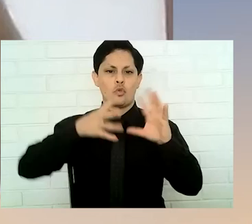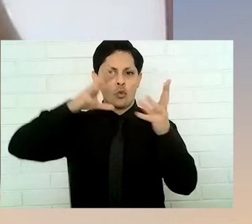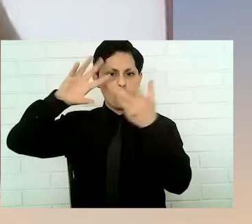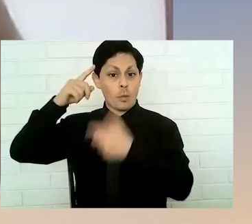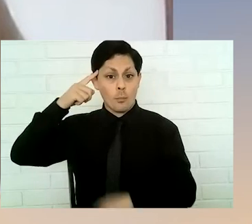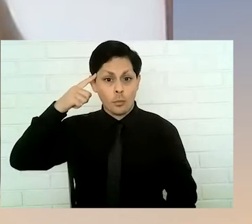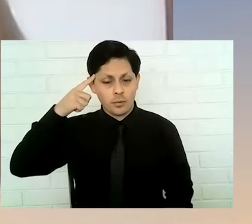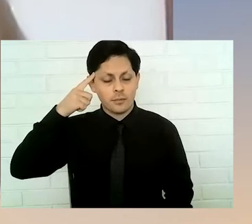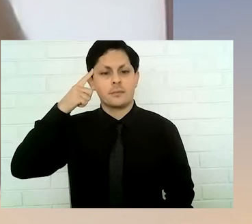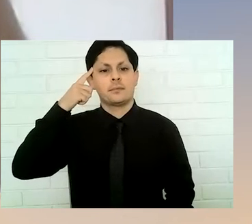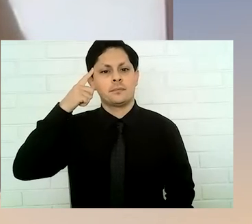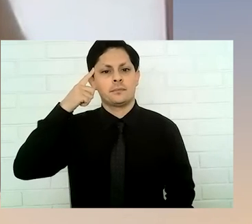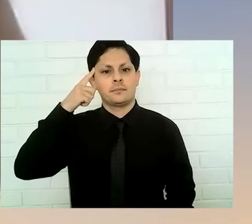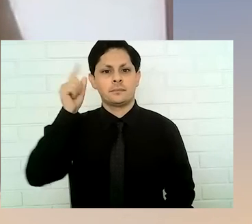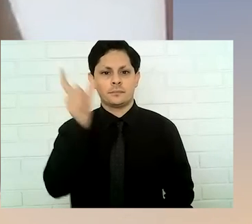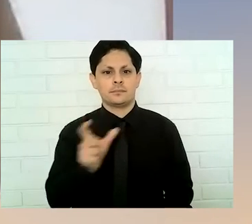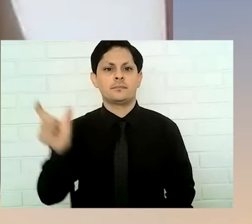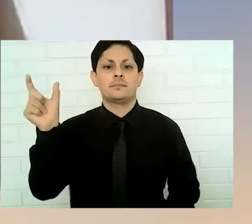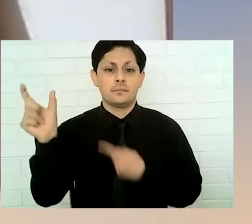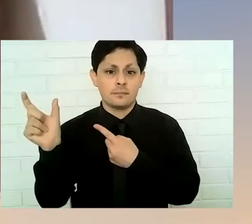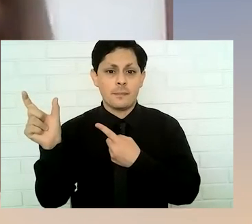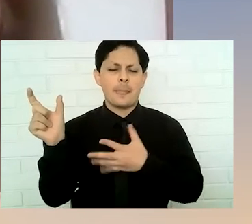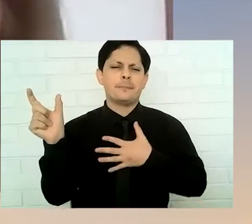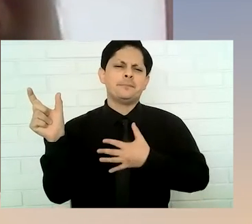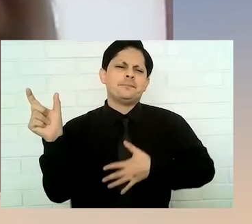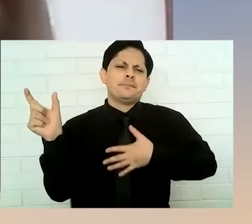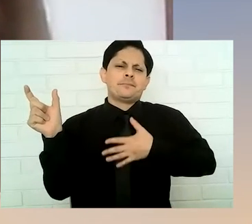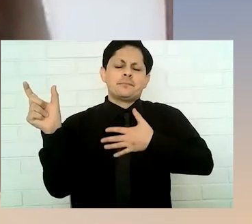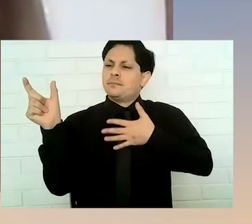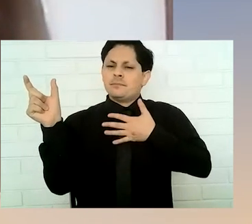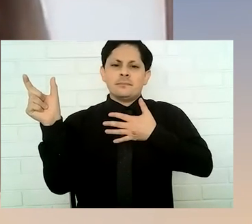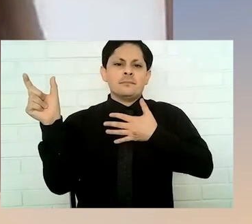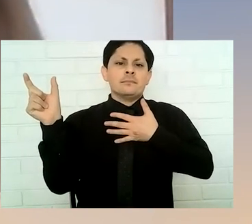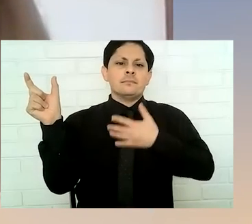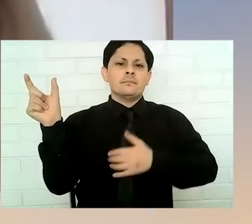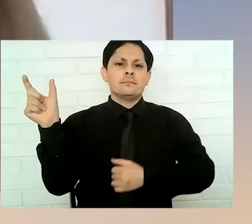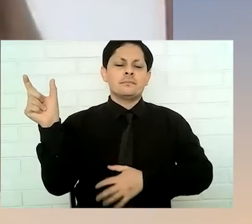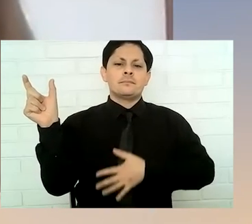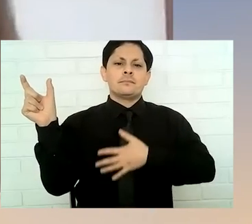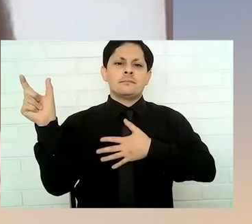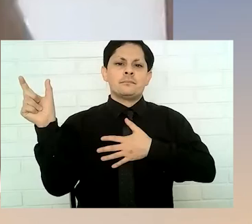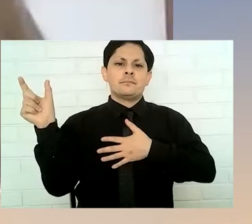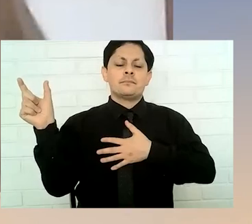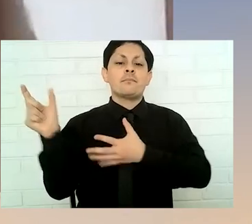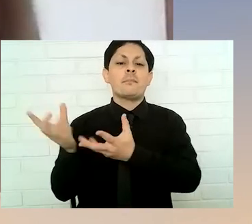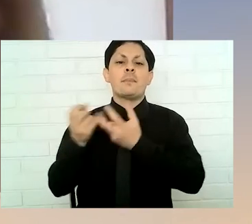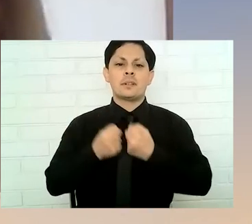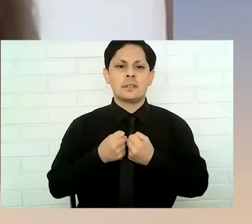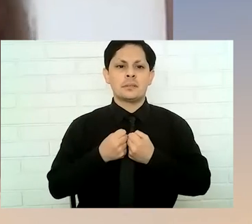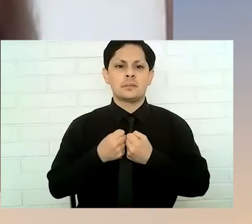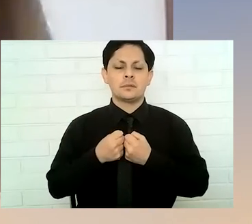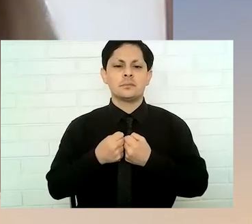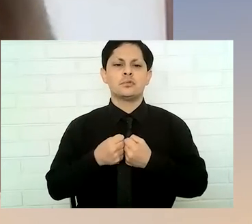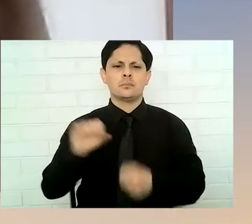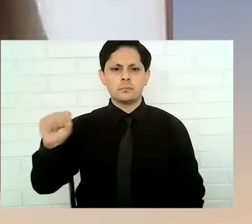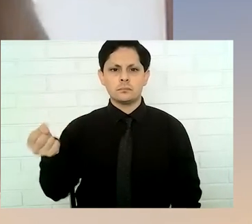tanto, esta concepción de emociones nos permite a nosotros hacernos cargo de ello. No es para regular,